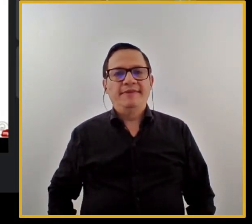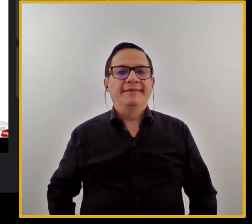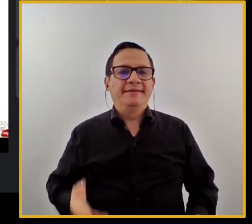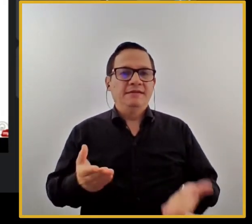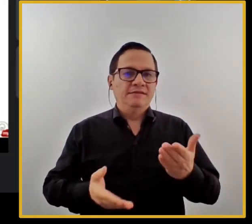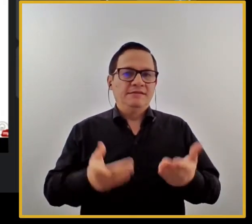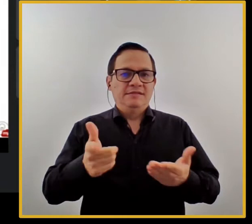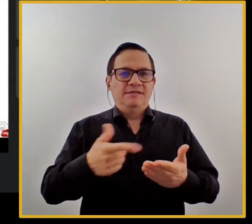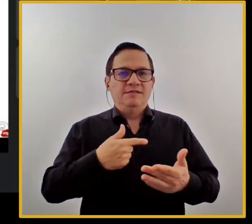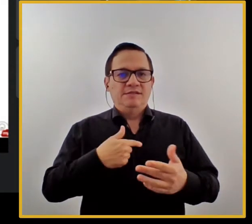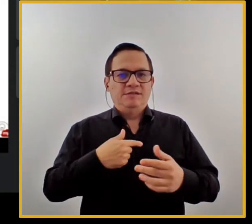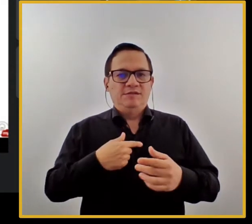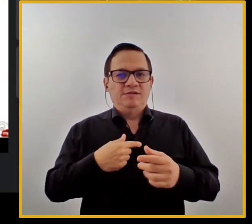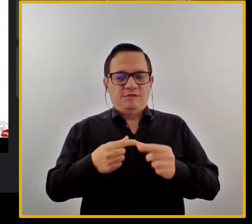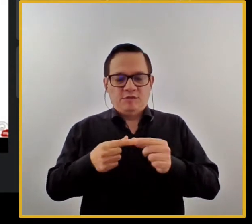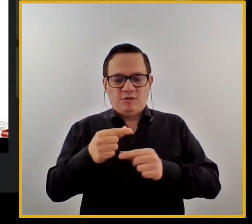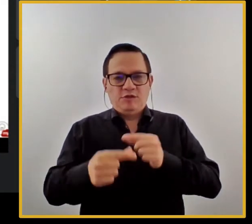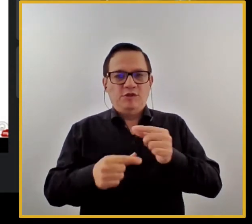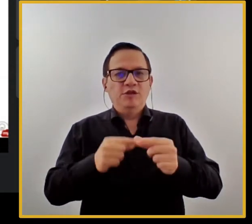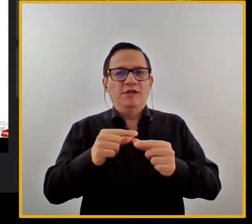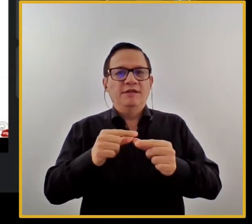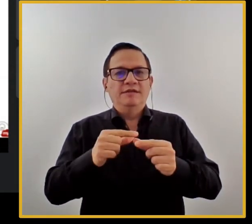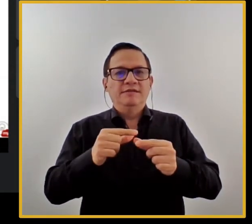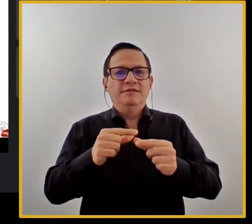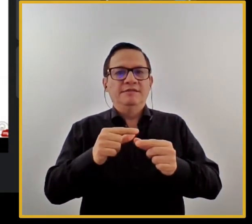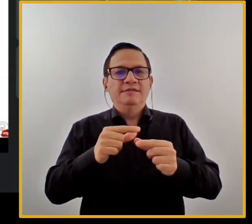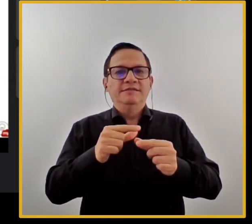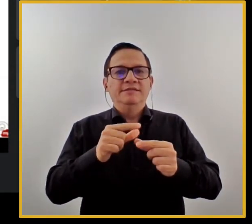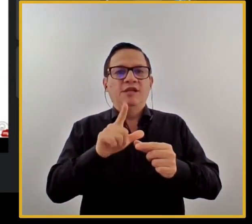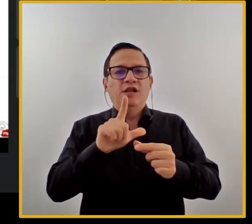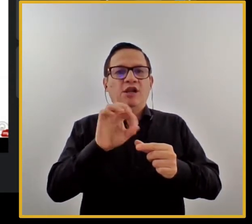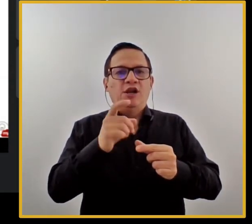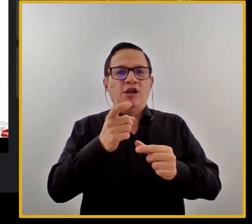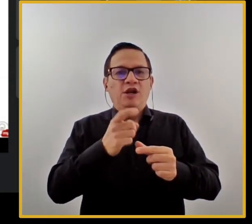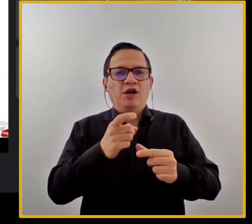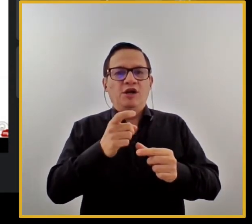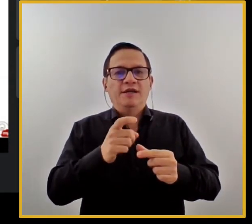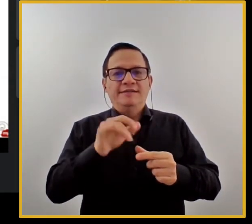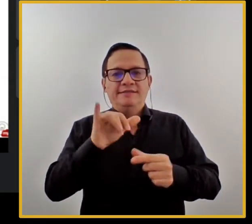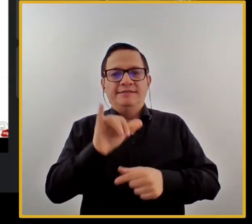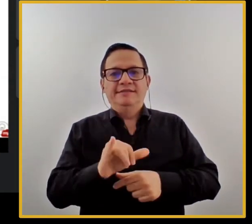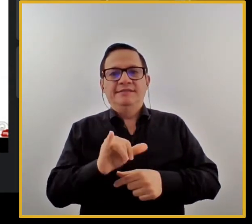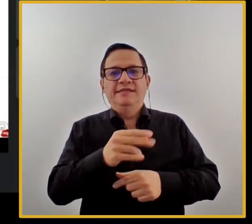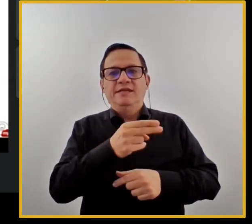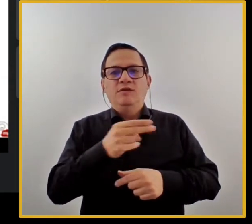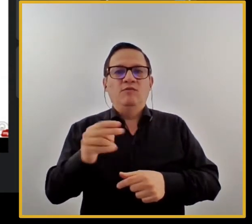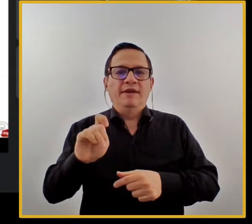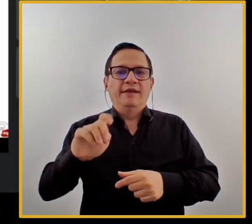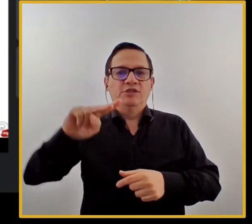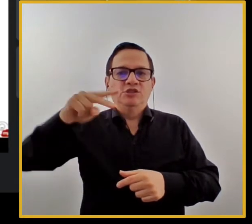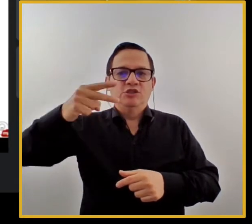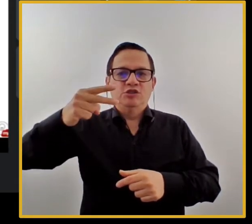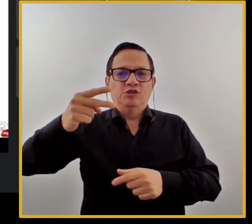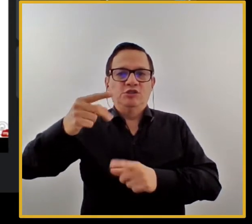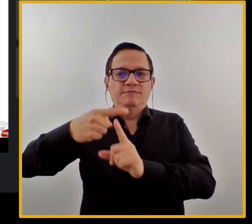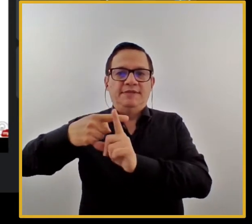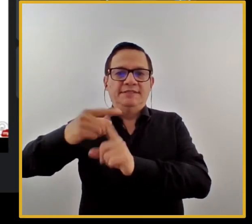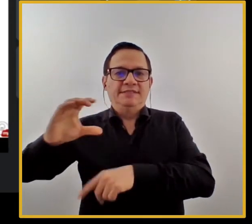teníamos allí que el logaritmo de y, ¿cierto? Igual a x cuadrado más c. Pero esto yo lo puedo escribir